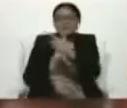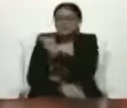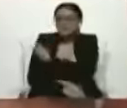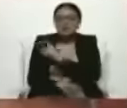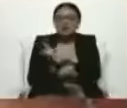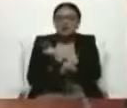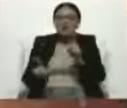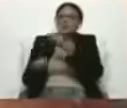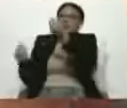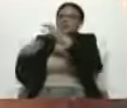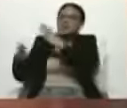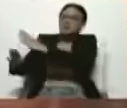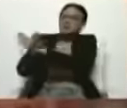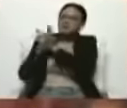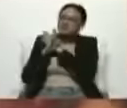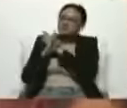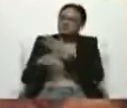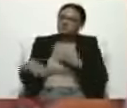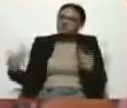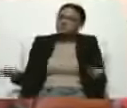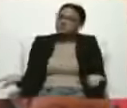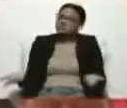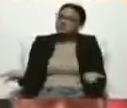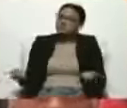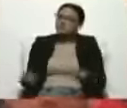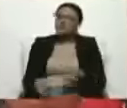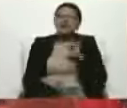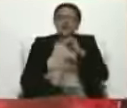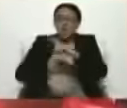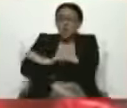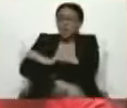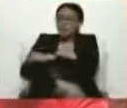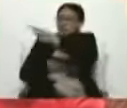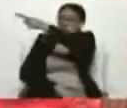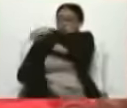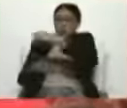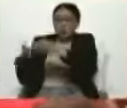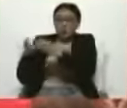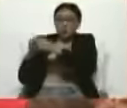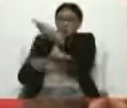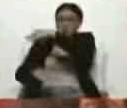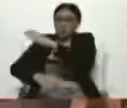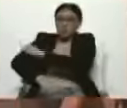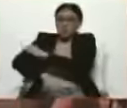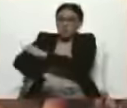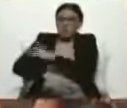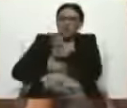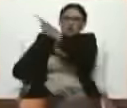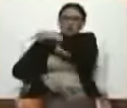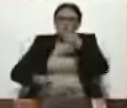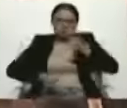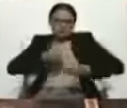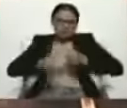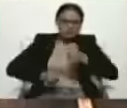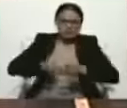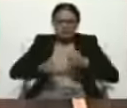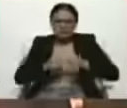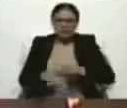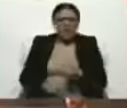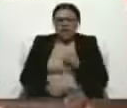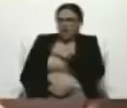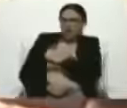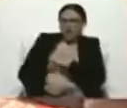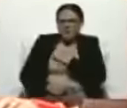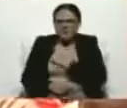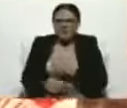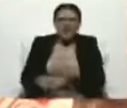Ni a medicinas, ni a vacunas. Y los voceros de la oposición, todos en línea, todos los días escribían. Lamentable que ya